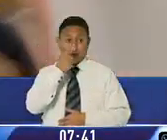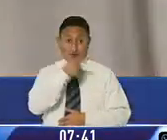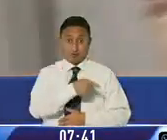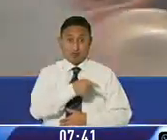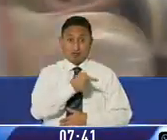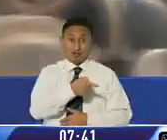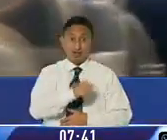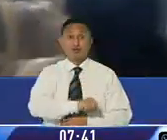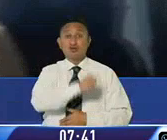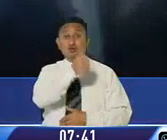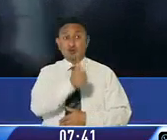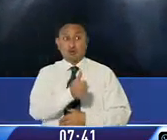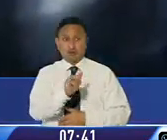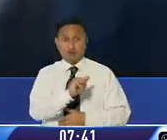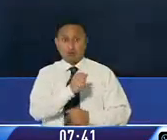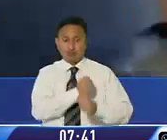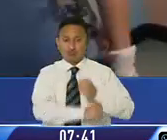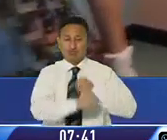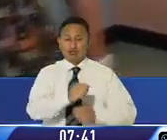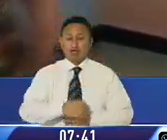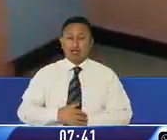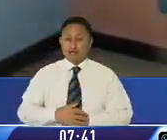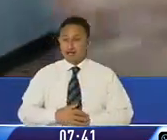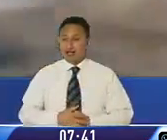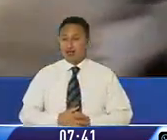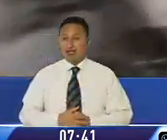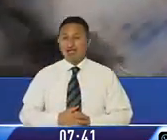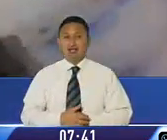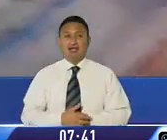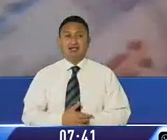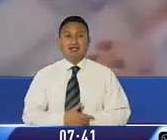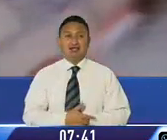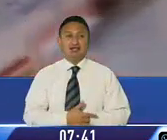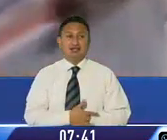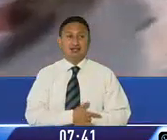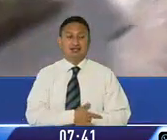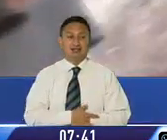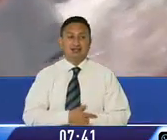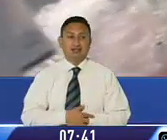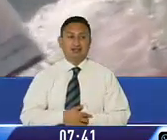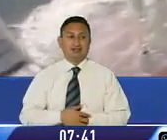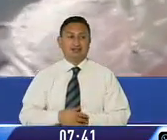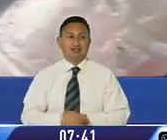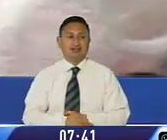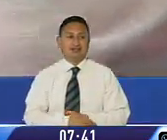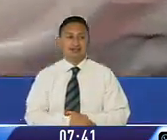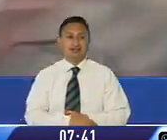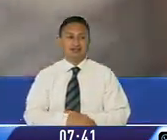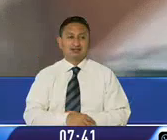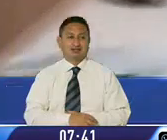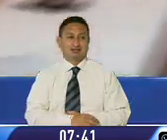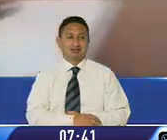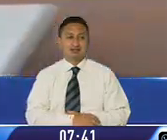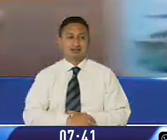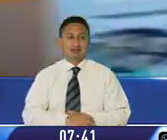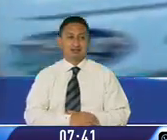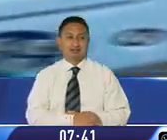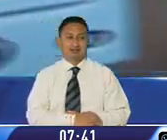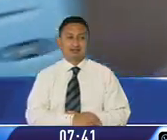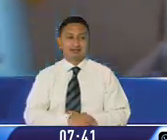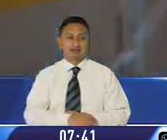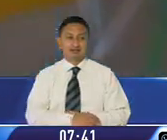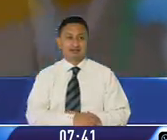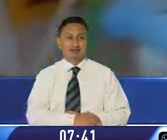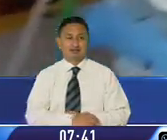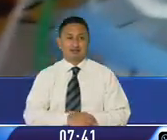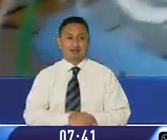hubo otro parto múltiple. Esto es un hito histórico. Según las estadísticas, cada 55 millones de embarazos hay un